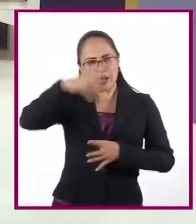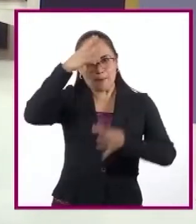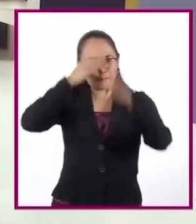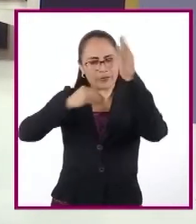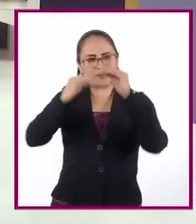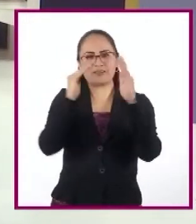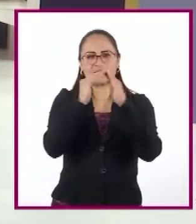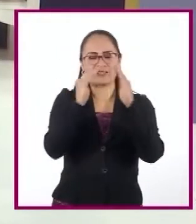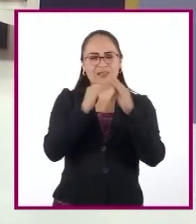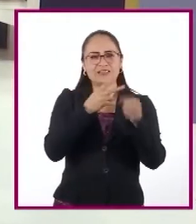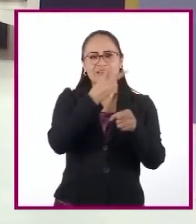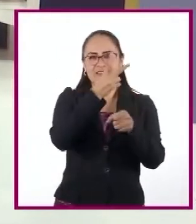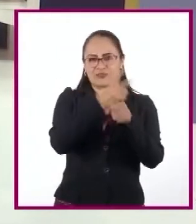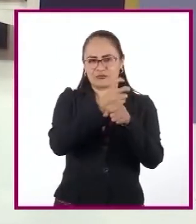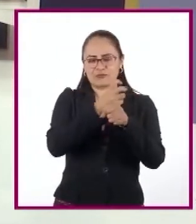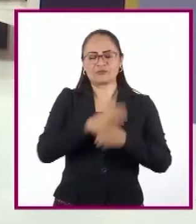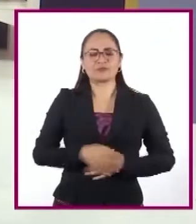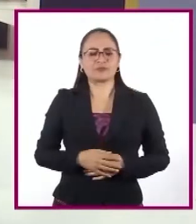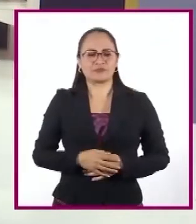2.